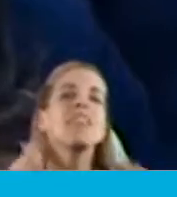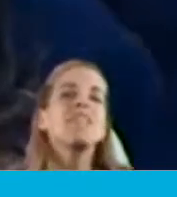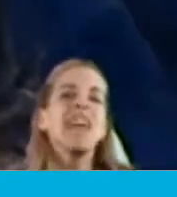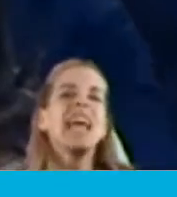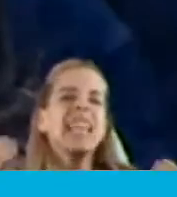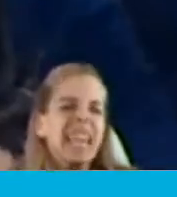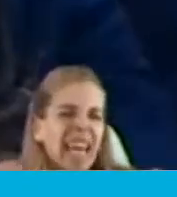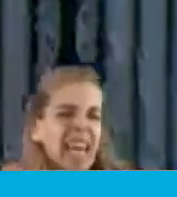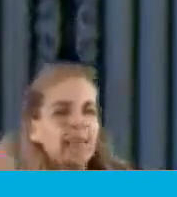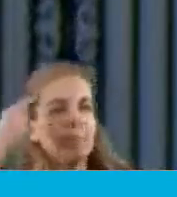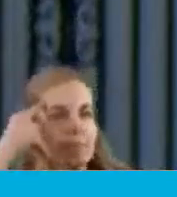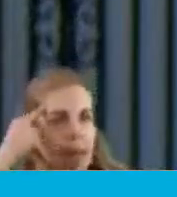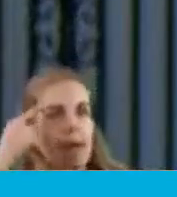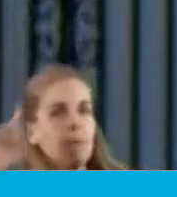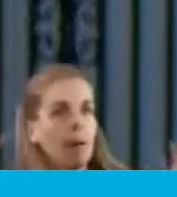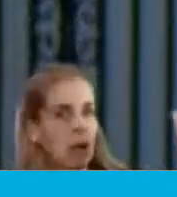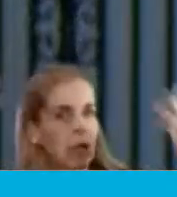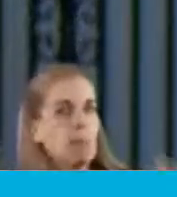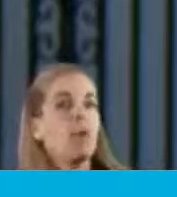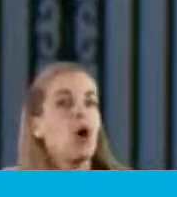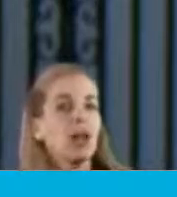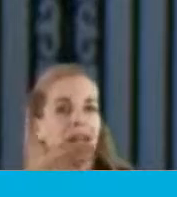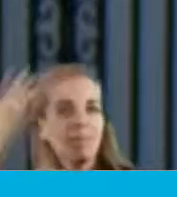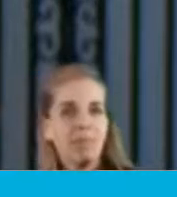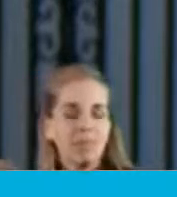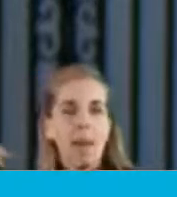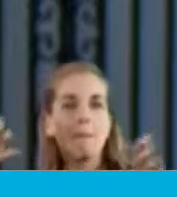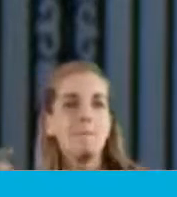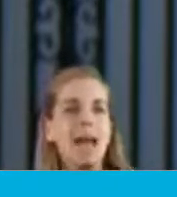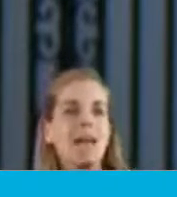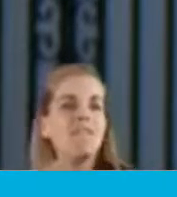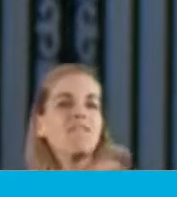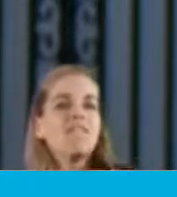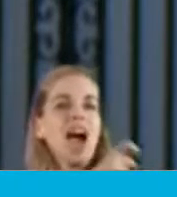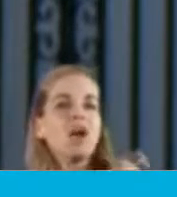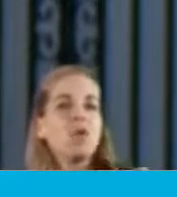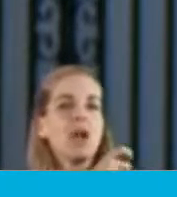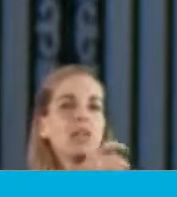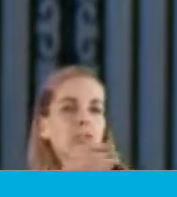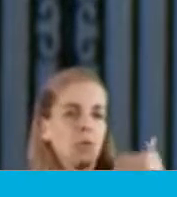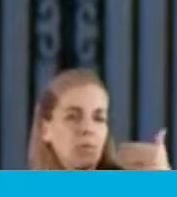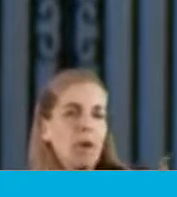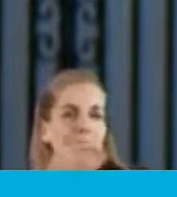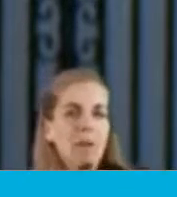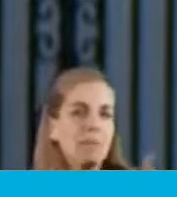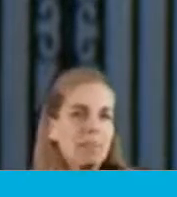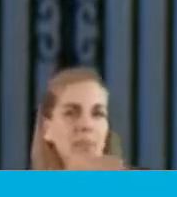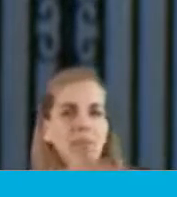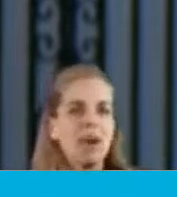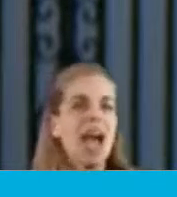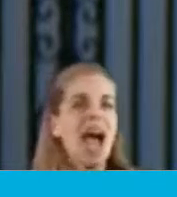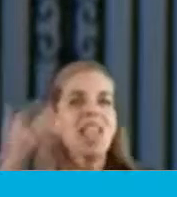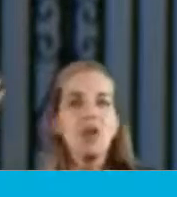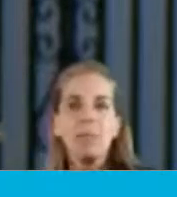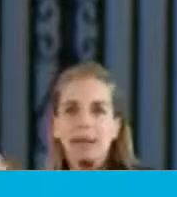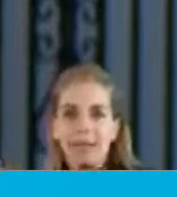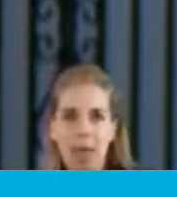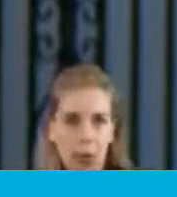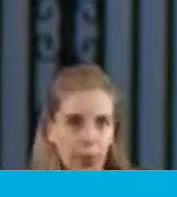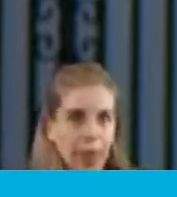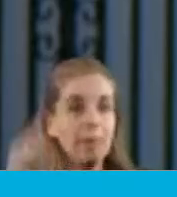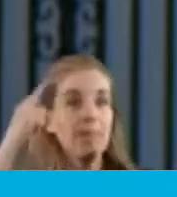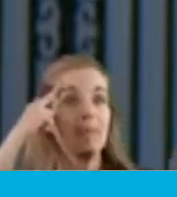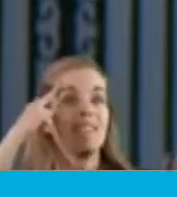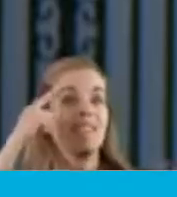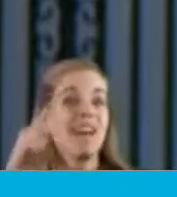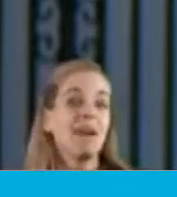Festejábamos que el proceso de vacunación contra el COVID-19 estaba avanzando a un muy buen ritmo y augurábamos que las fiestas de fin